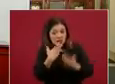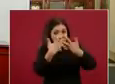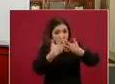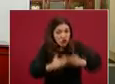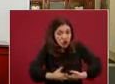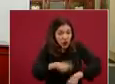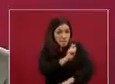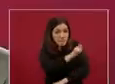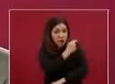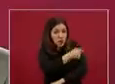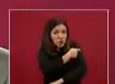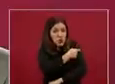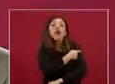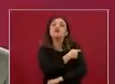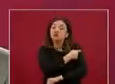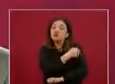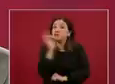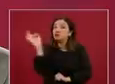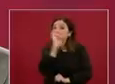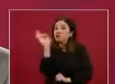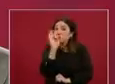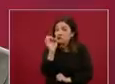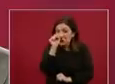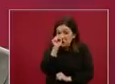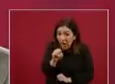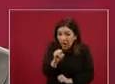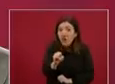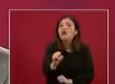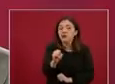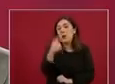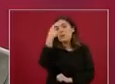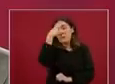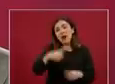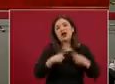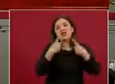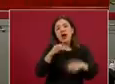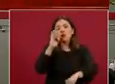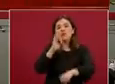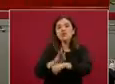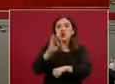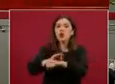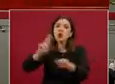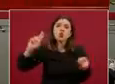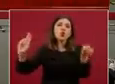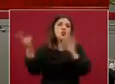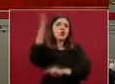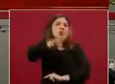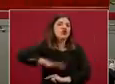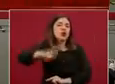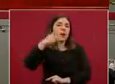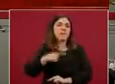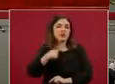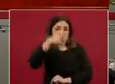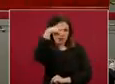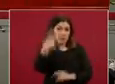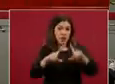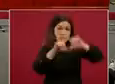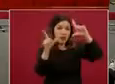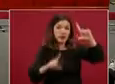vacunas y que en todo caso, en todo momento, sea para garantizar la protección universal del pueblo de